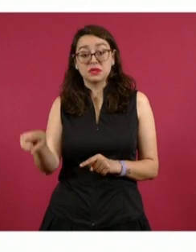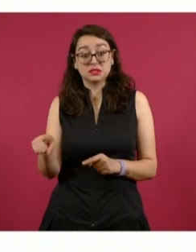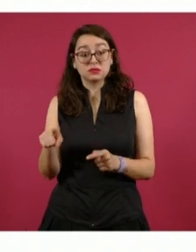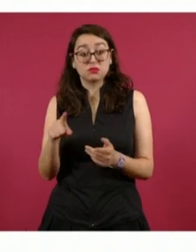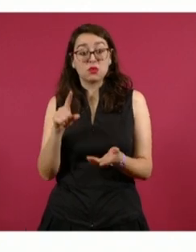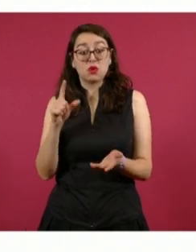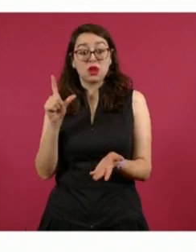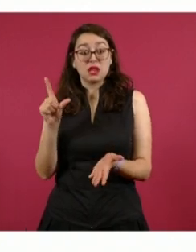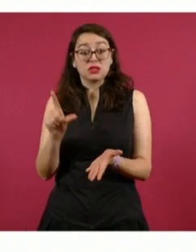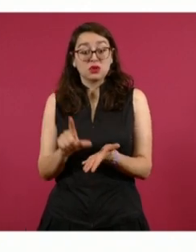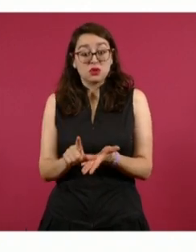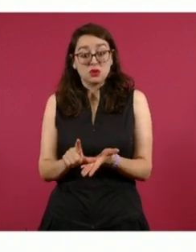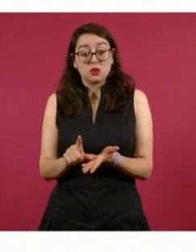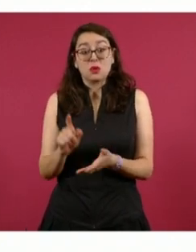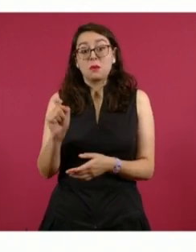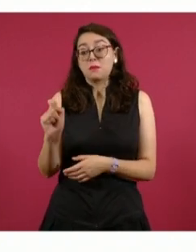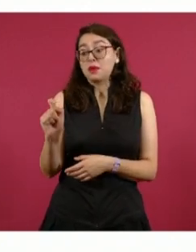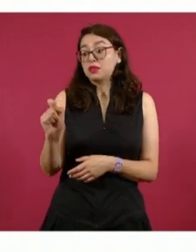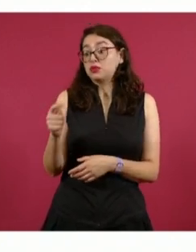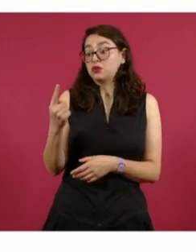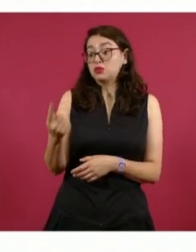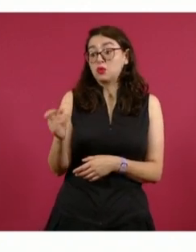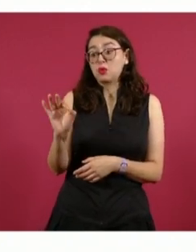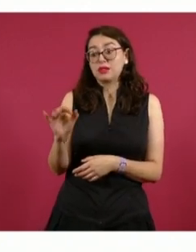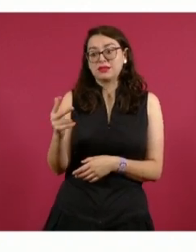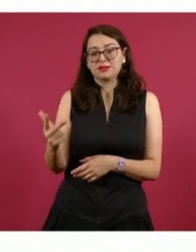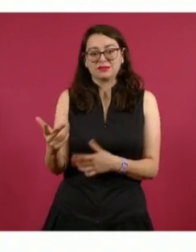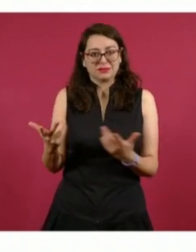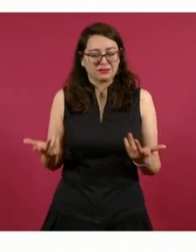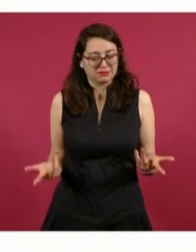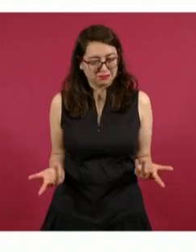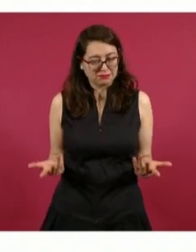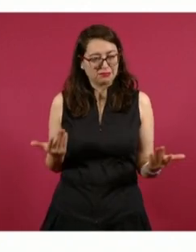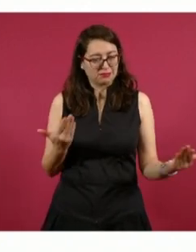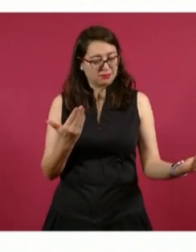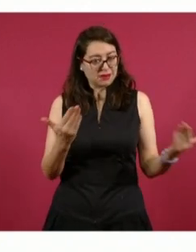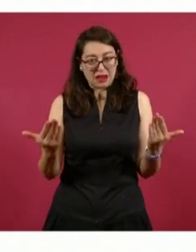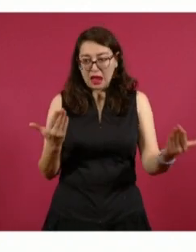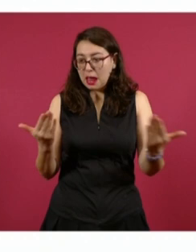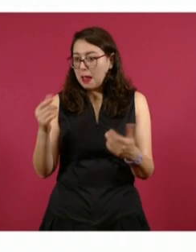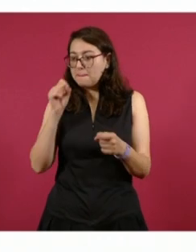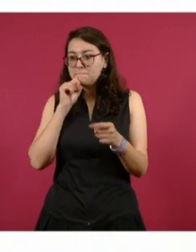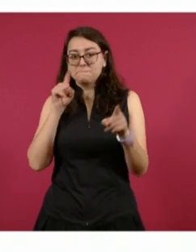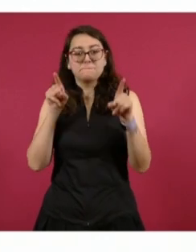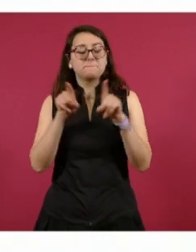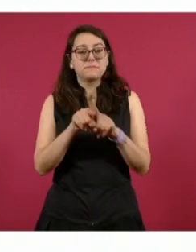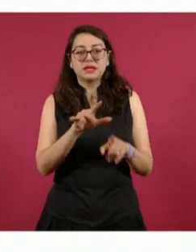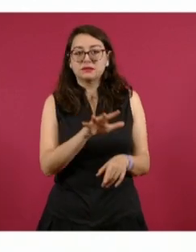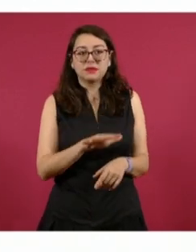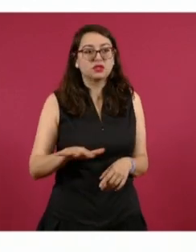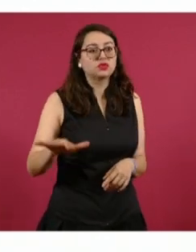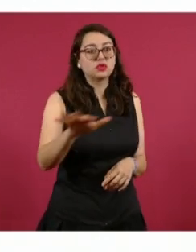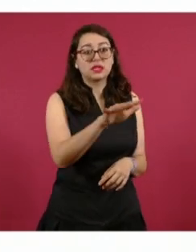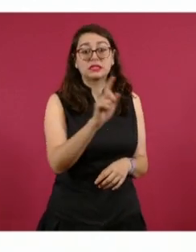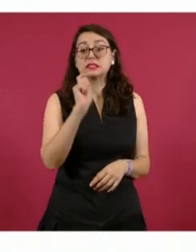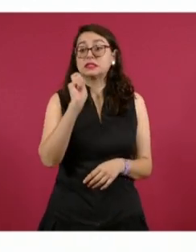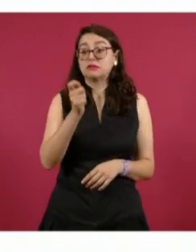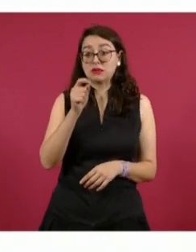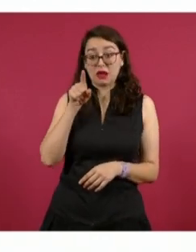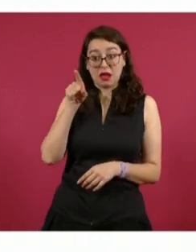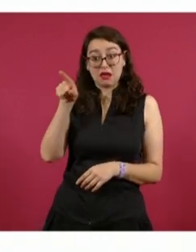regular estuvo solamente en 21 pesos con 48 centavos, de los cuales solamente le ganaron 40